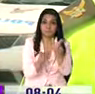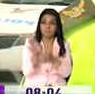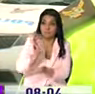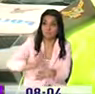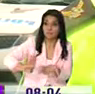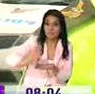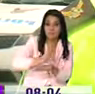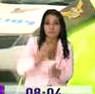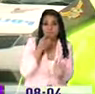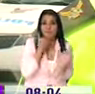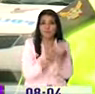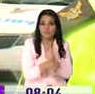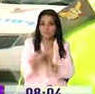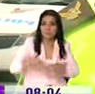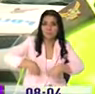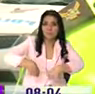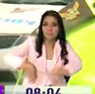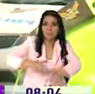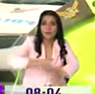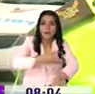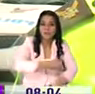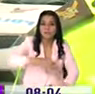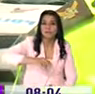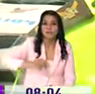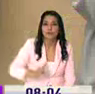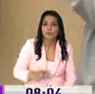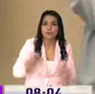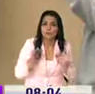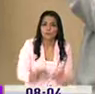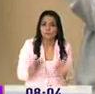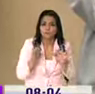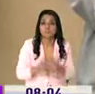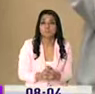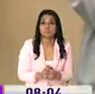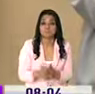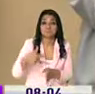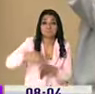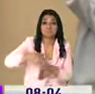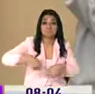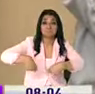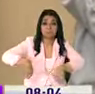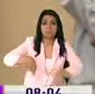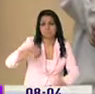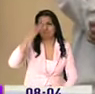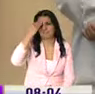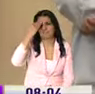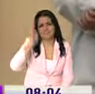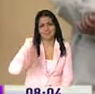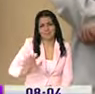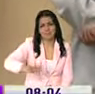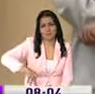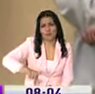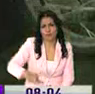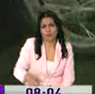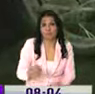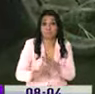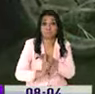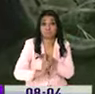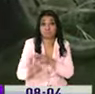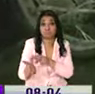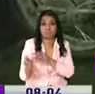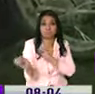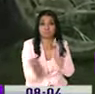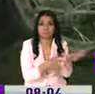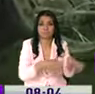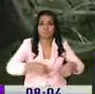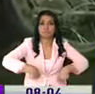denunciaban que este tipo de motocicleta había estado robando por el lugar. Los dos amigos sabían que andaban en malos pasos. En su afán de huir dejaron abandonada